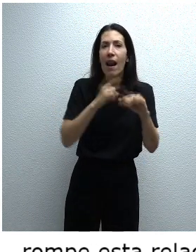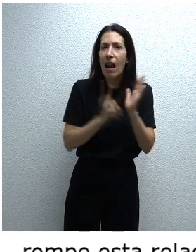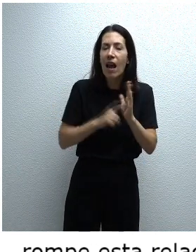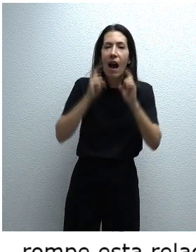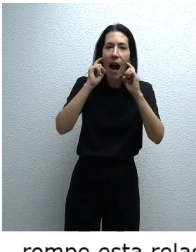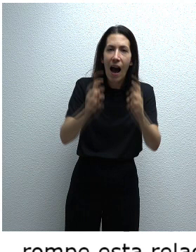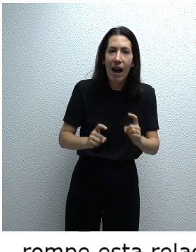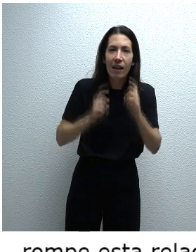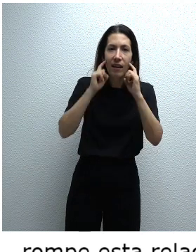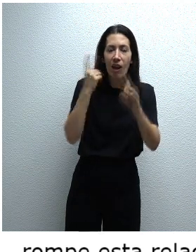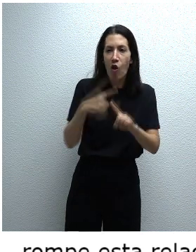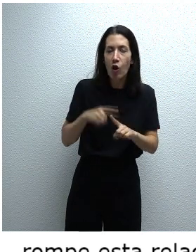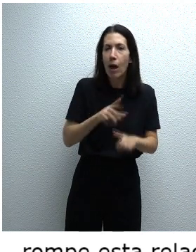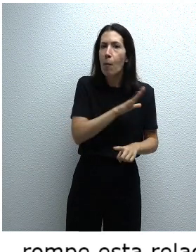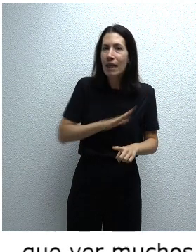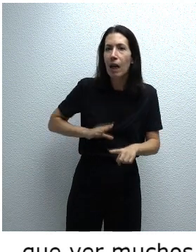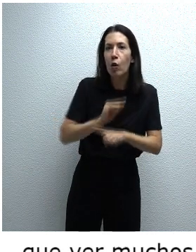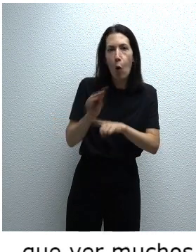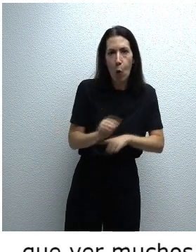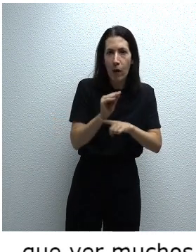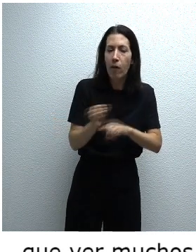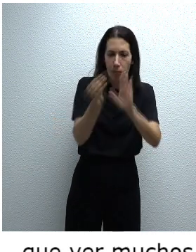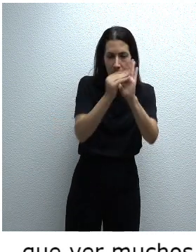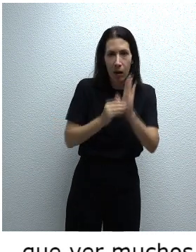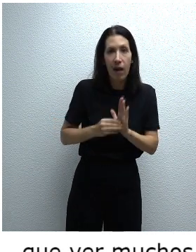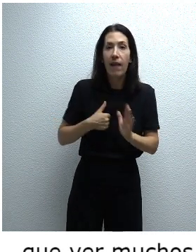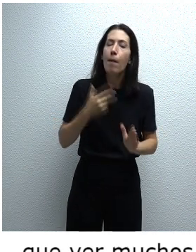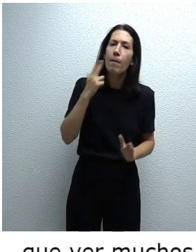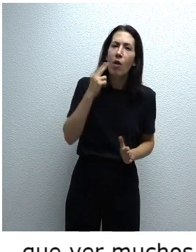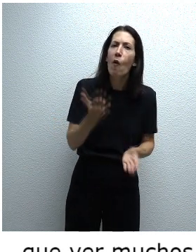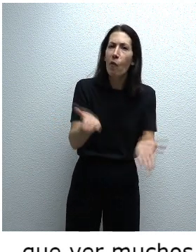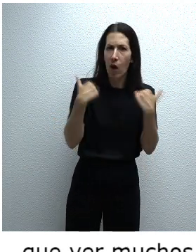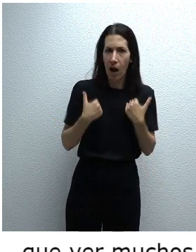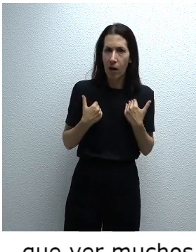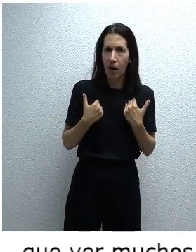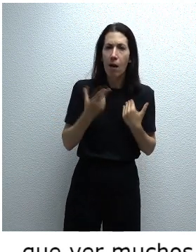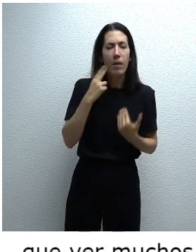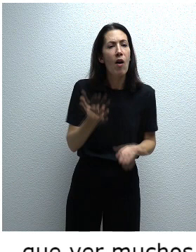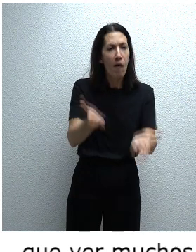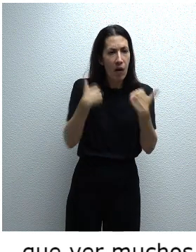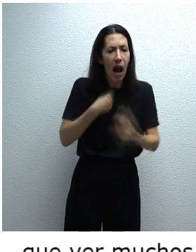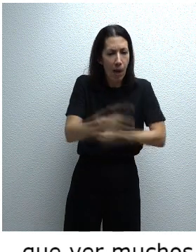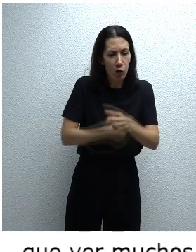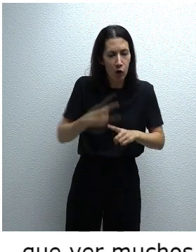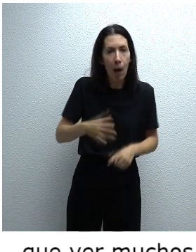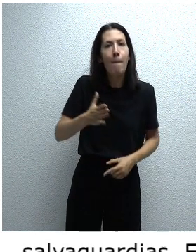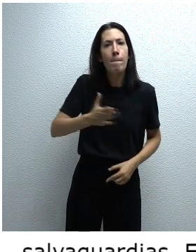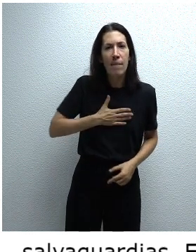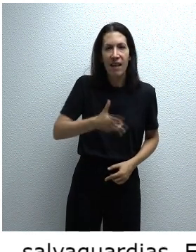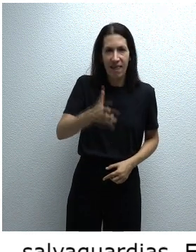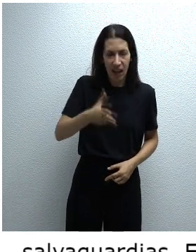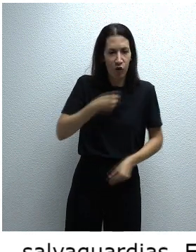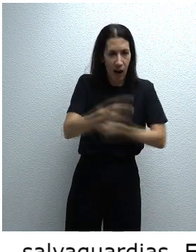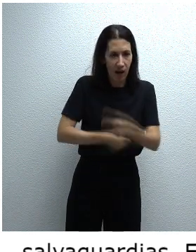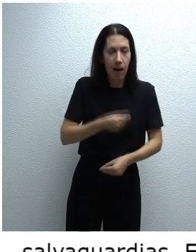estas salvaguardias. Es decir, no tengamos miedo, hagamos las cosas porque es nuestro derecho hacerlas, porque es